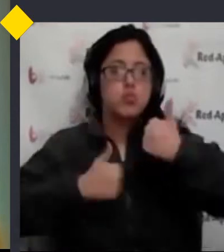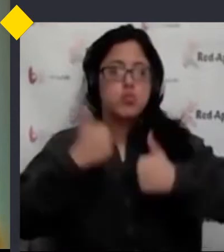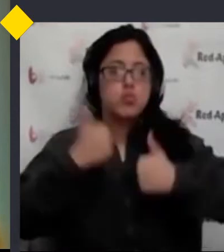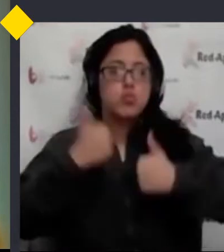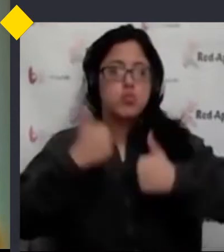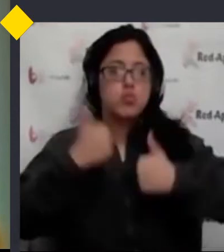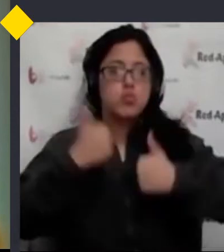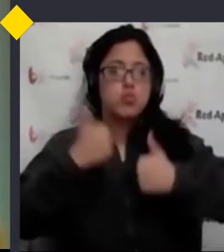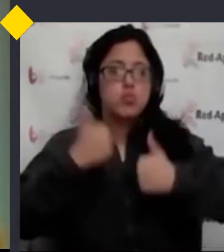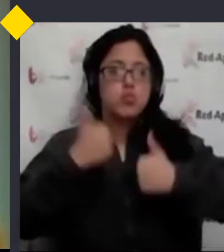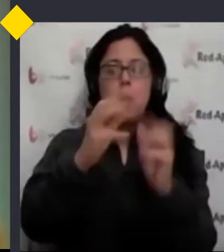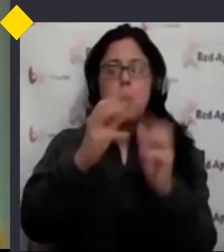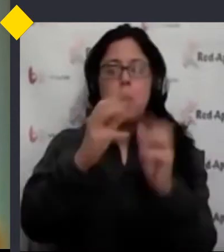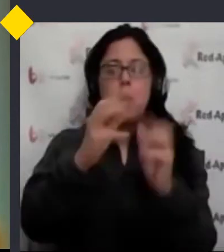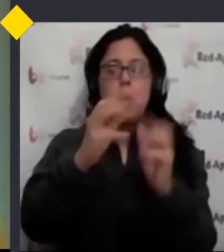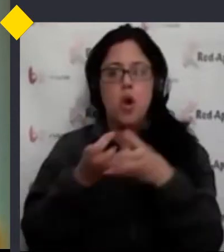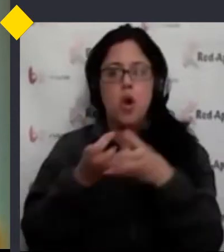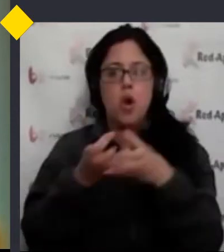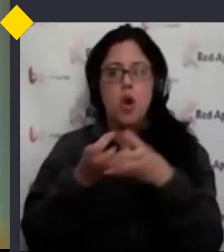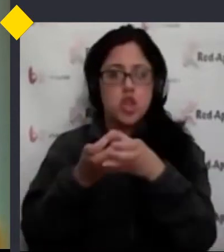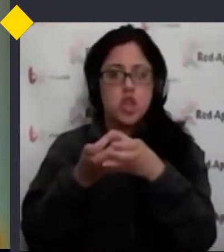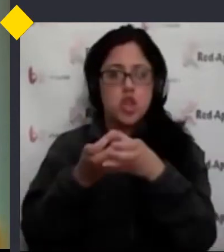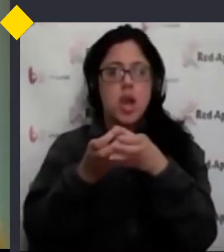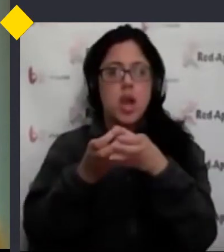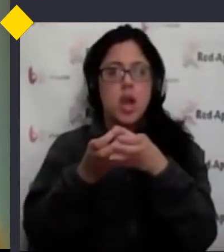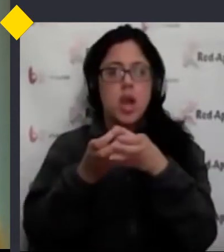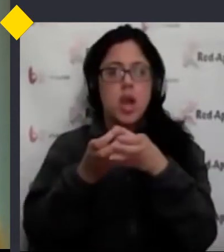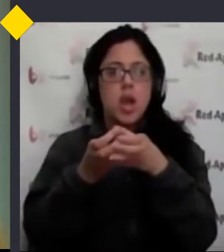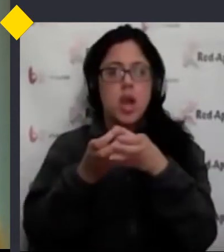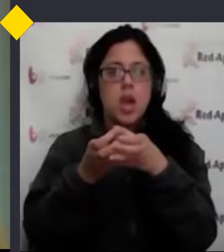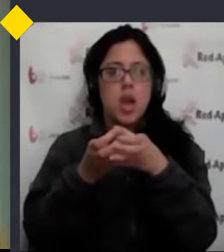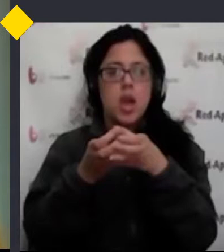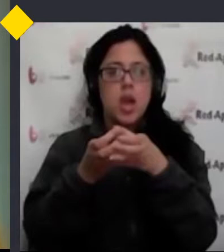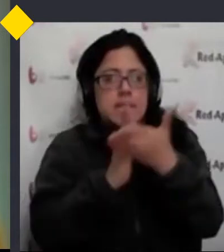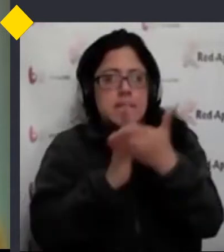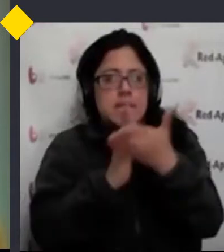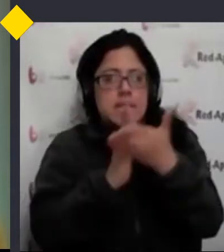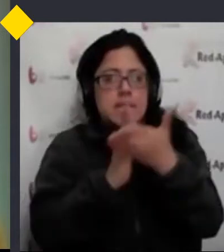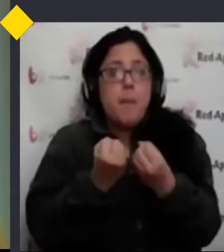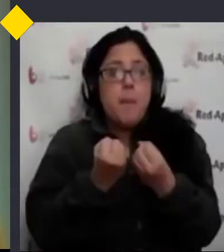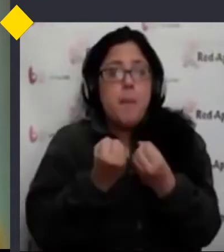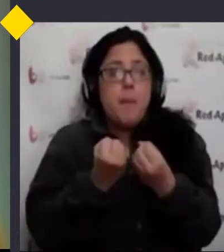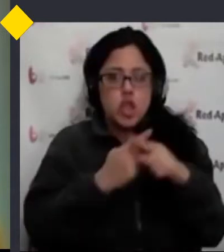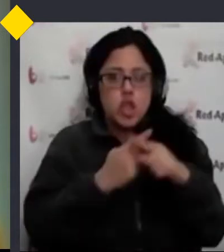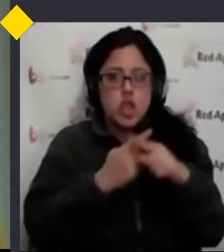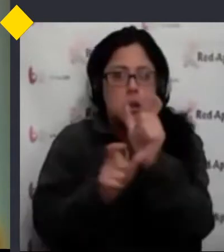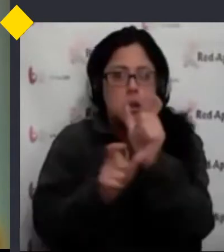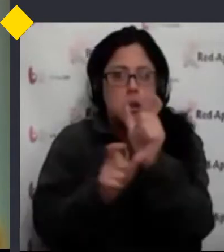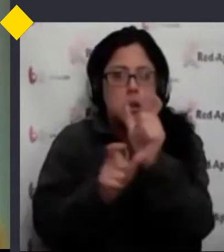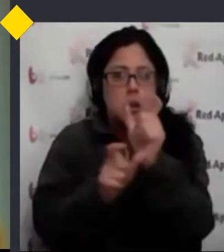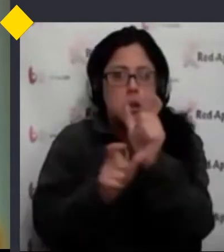que tengan las iniciativas, las mejores prácticas, que logren mayor impacto social y corporativo en materia de